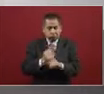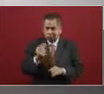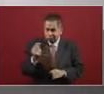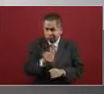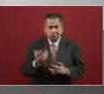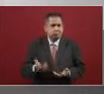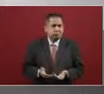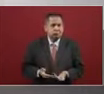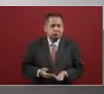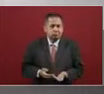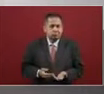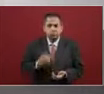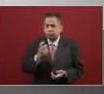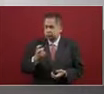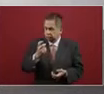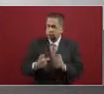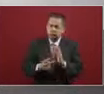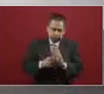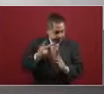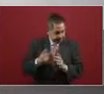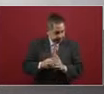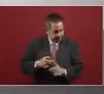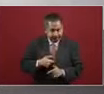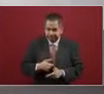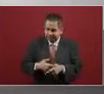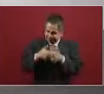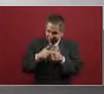Por eso vamos a